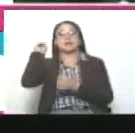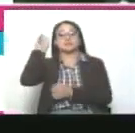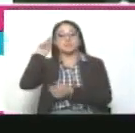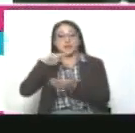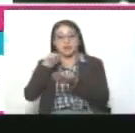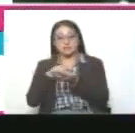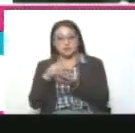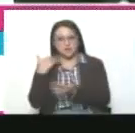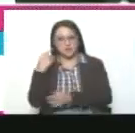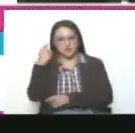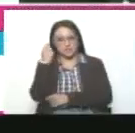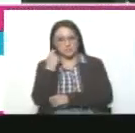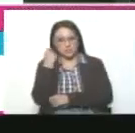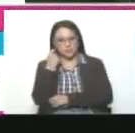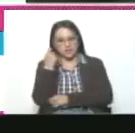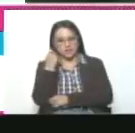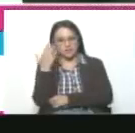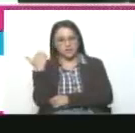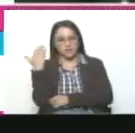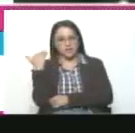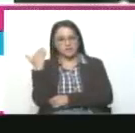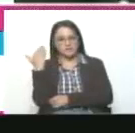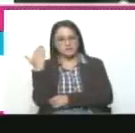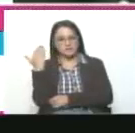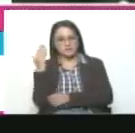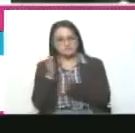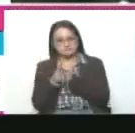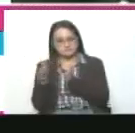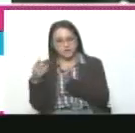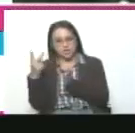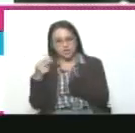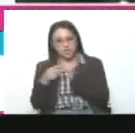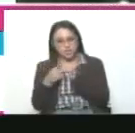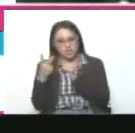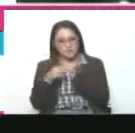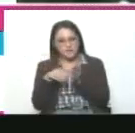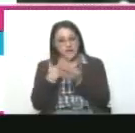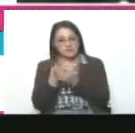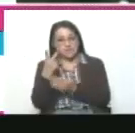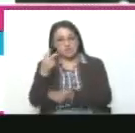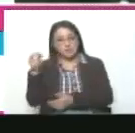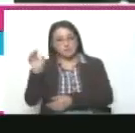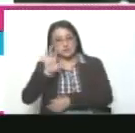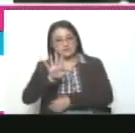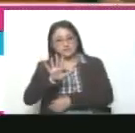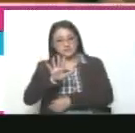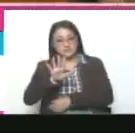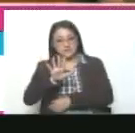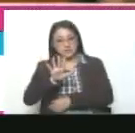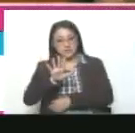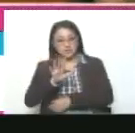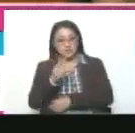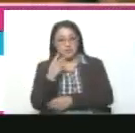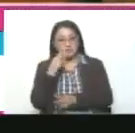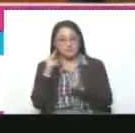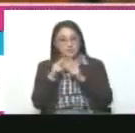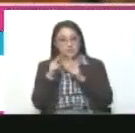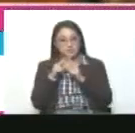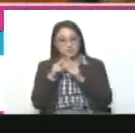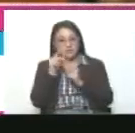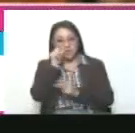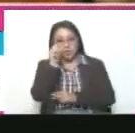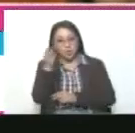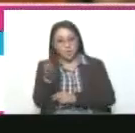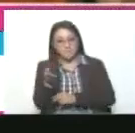diputado, Cilia era diputada también, en el periodo 2000-2005. Y allí fuimos conociendo un hombre,